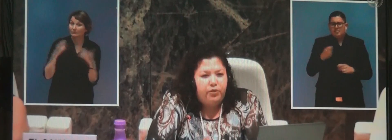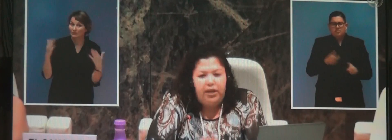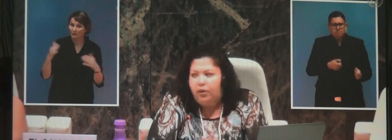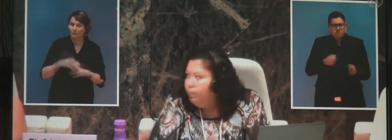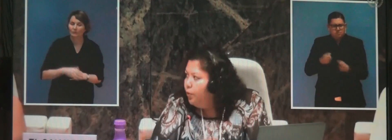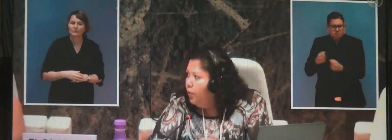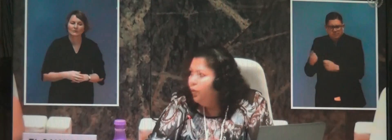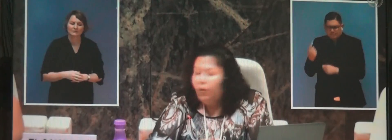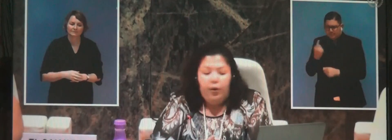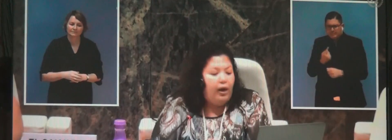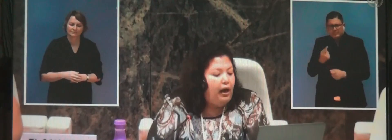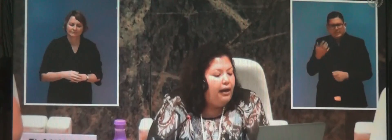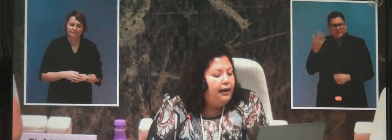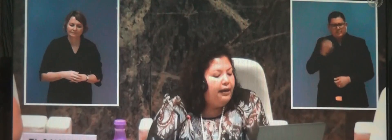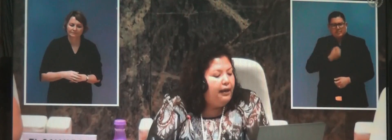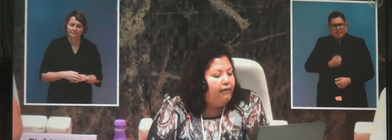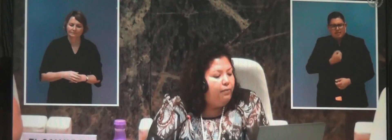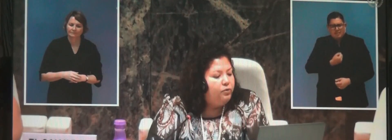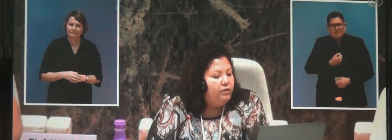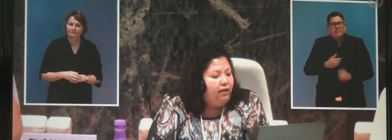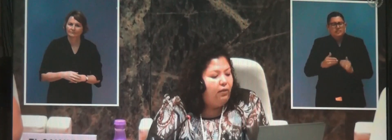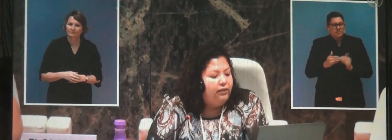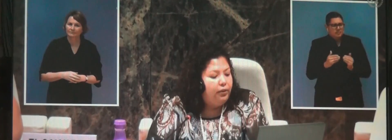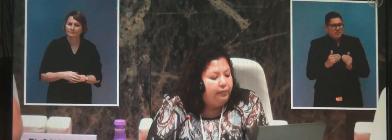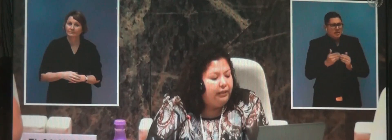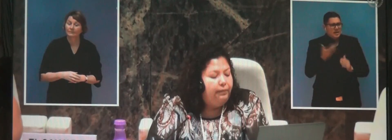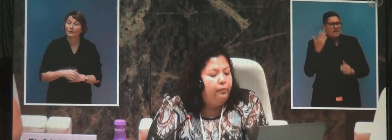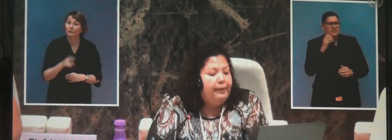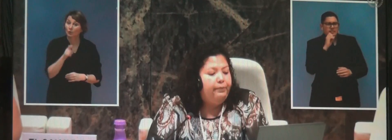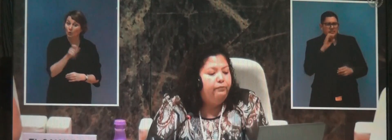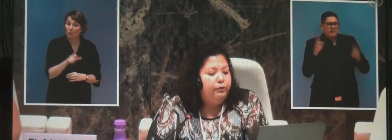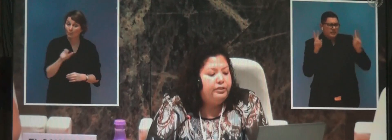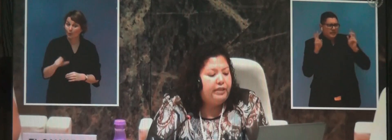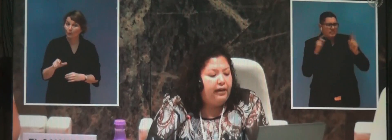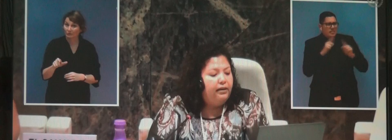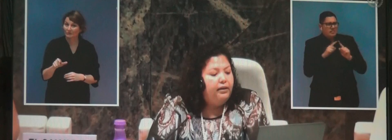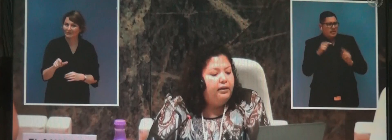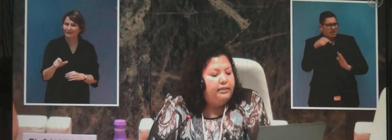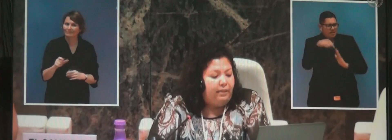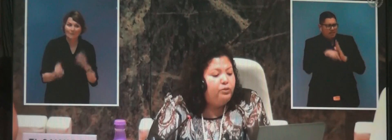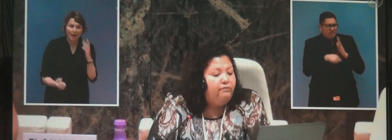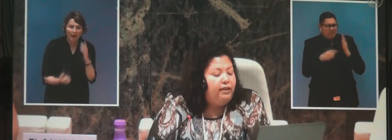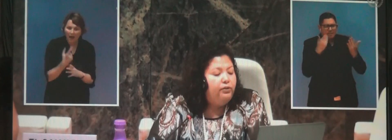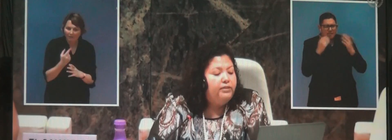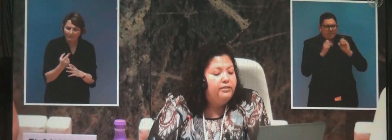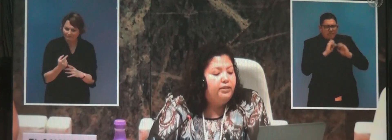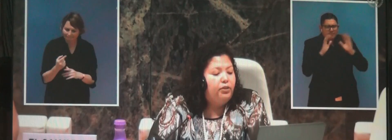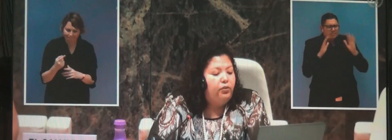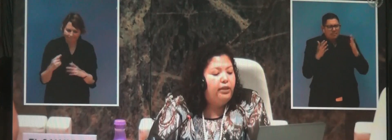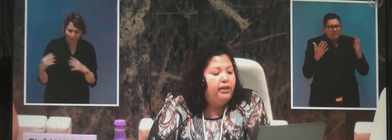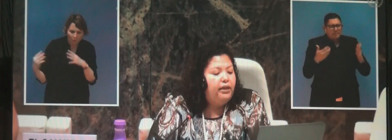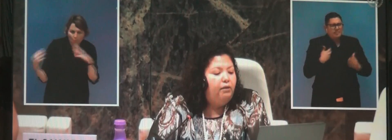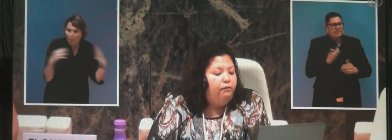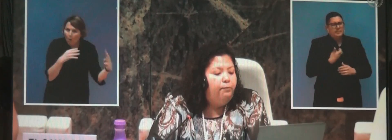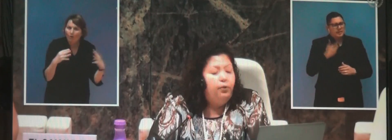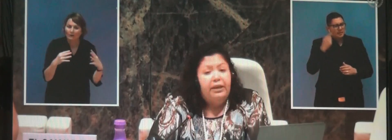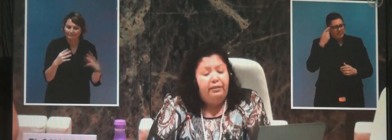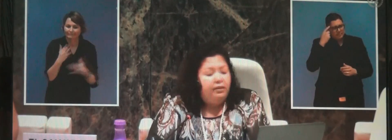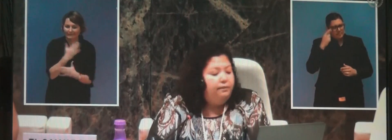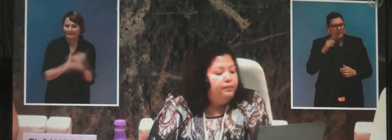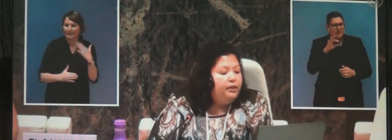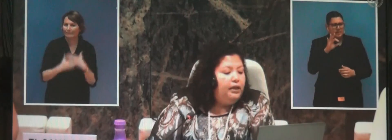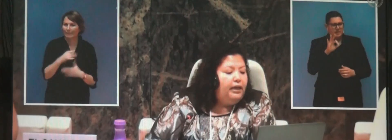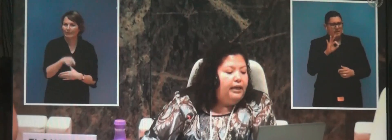asistencia personal, que es un poco habíamos hablado anteriormente, pero para profundizar, estamos hablando en ese sentido del